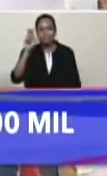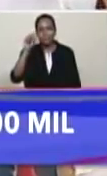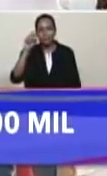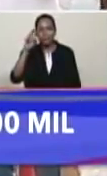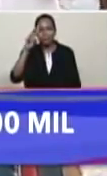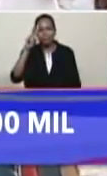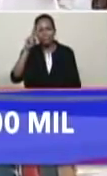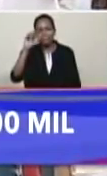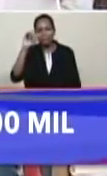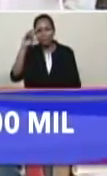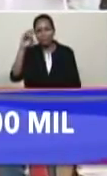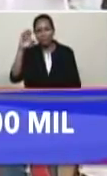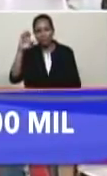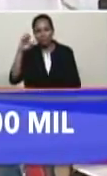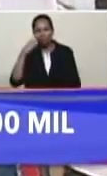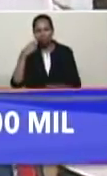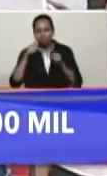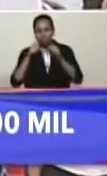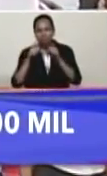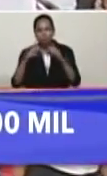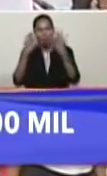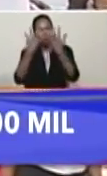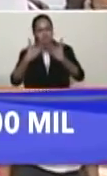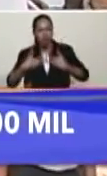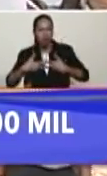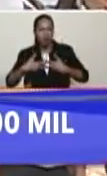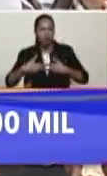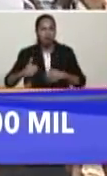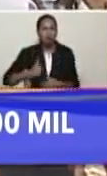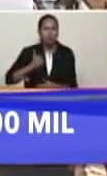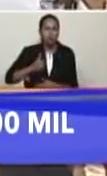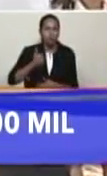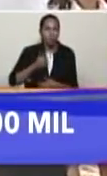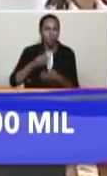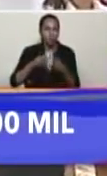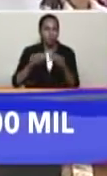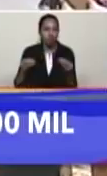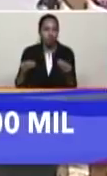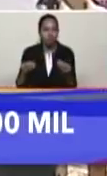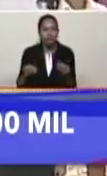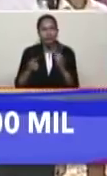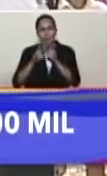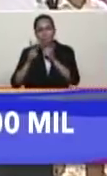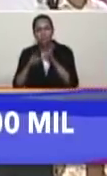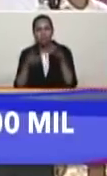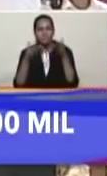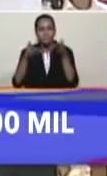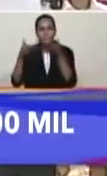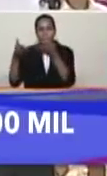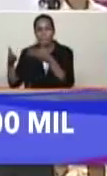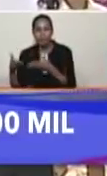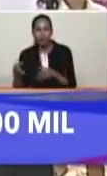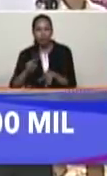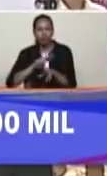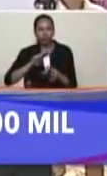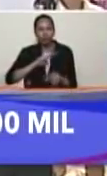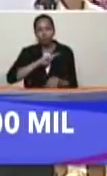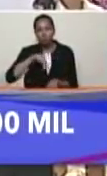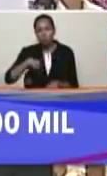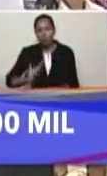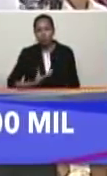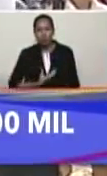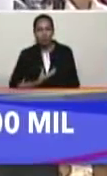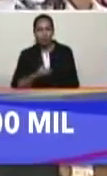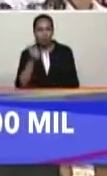encuentra contigua a este urbanismo y que se beneficia de la asignación de vivienda, nuestro alcalde Miguel